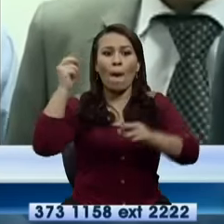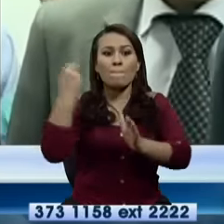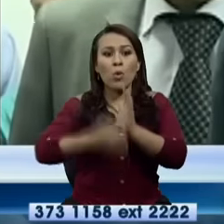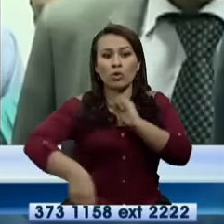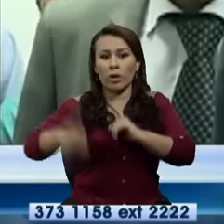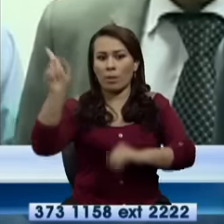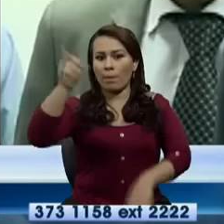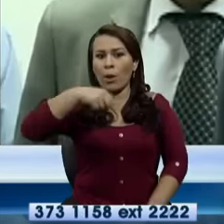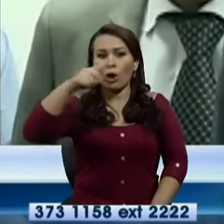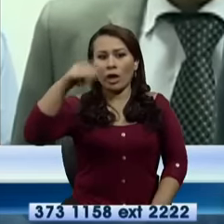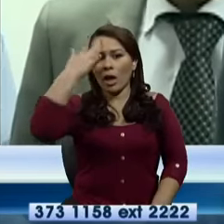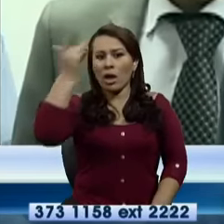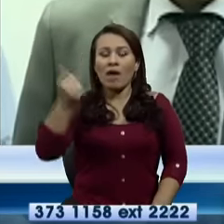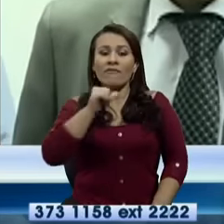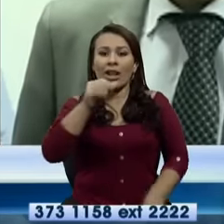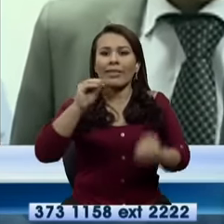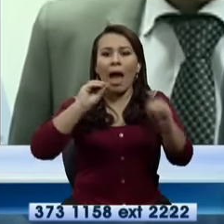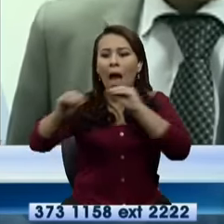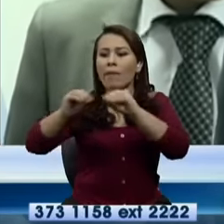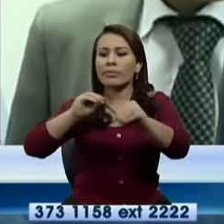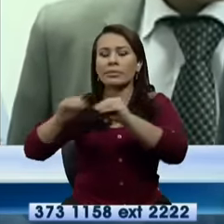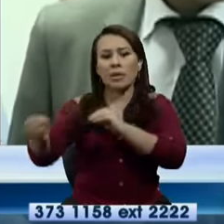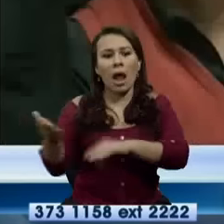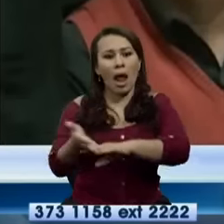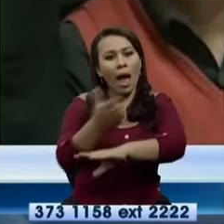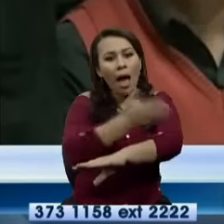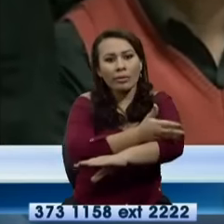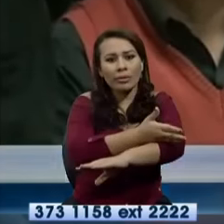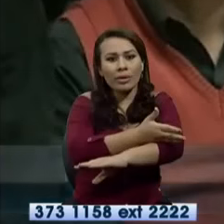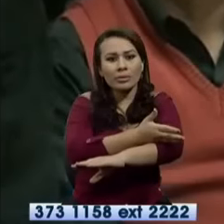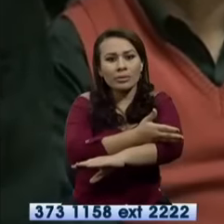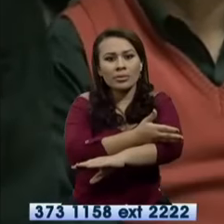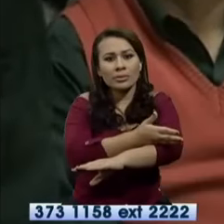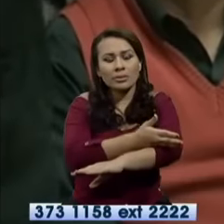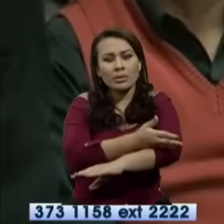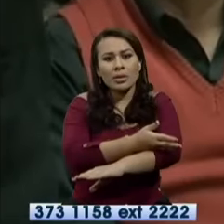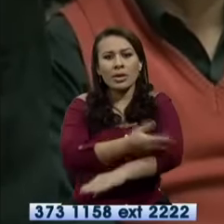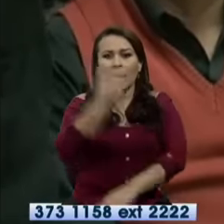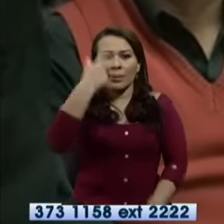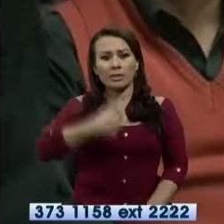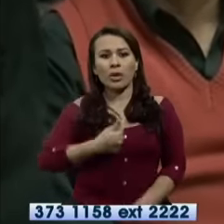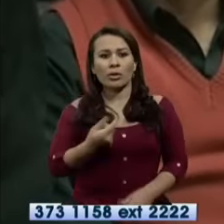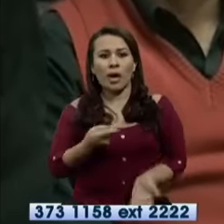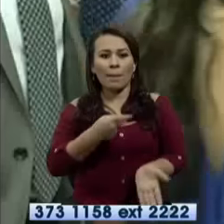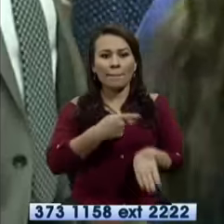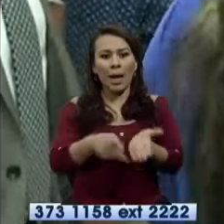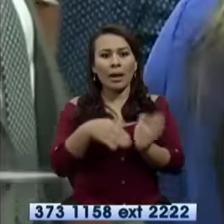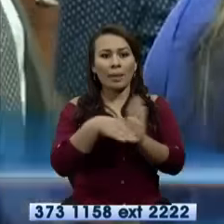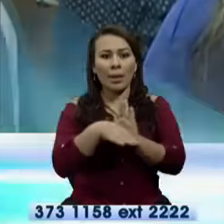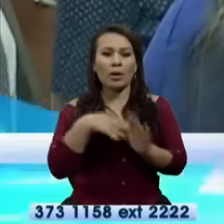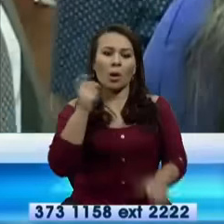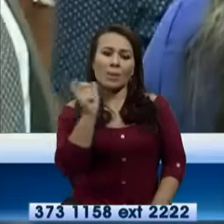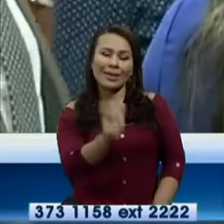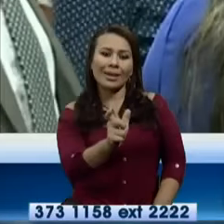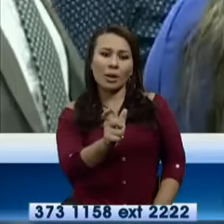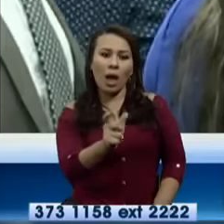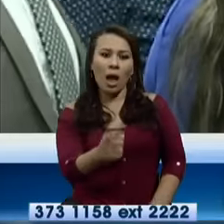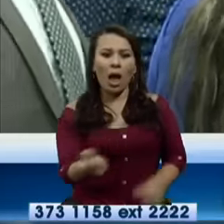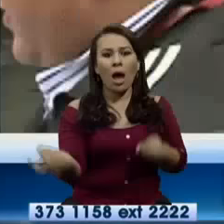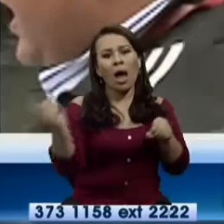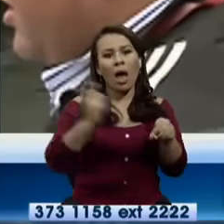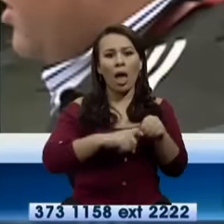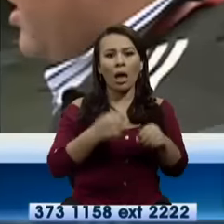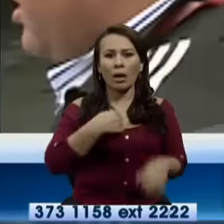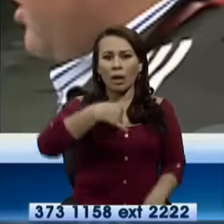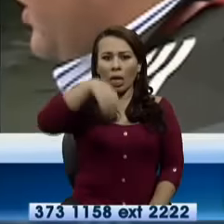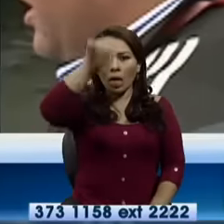que fueron notificadas de forma extemporánea según señalaron varios de los supuestos afectados no conocían de las infracciones cometidas